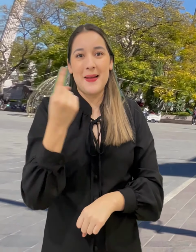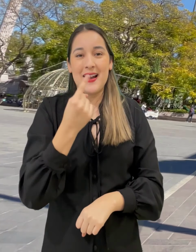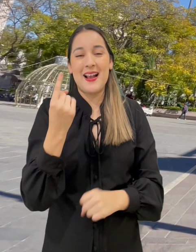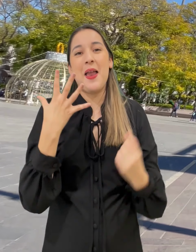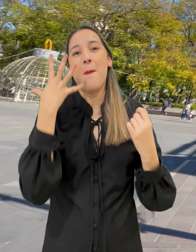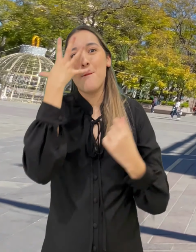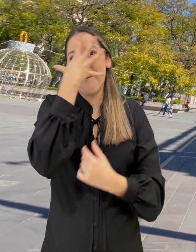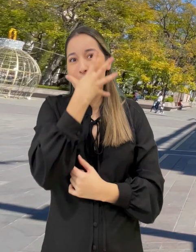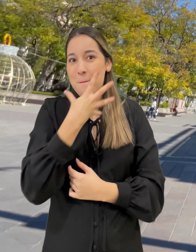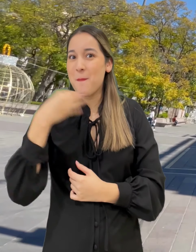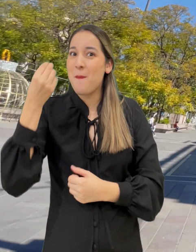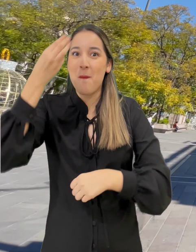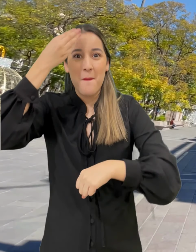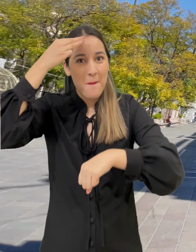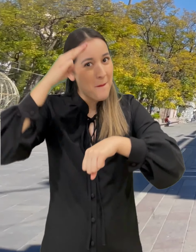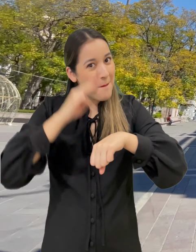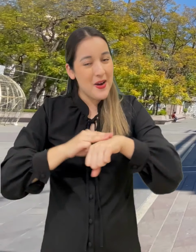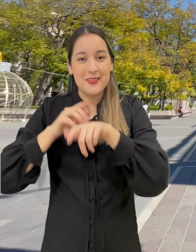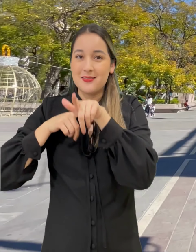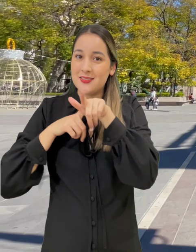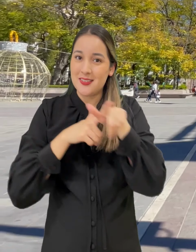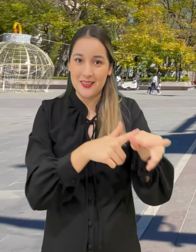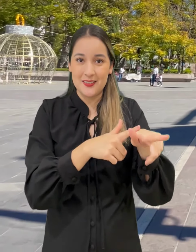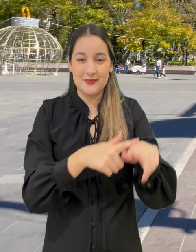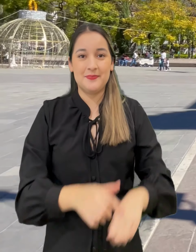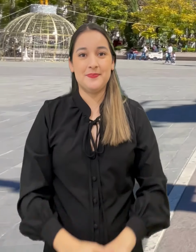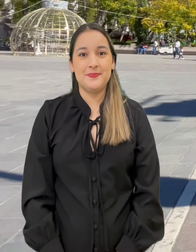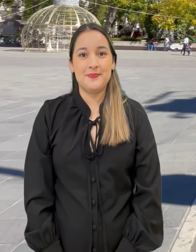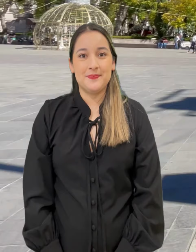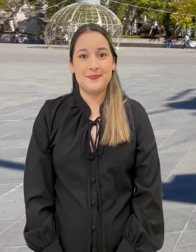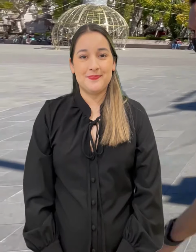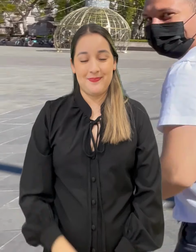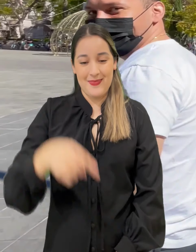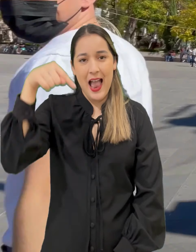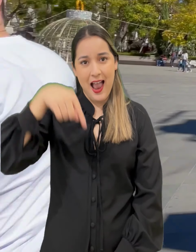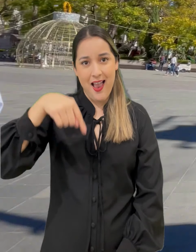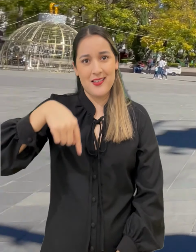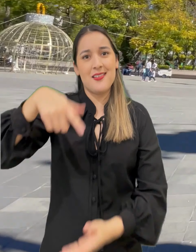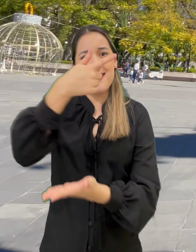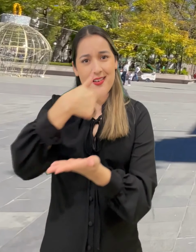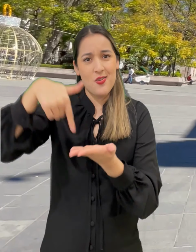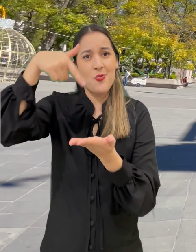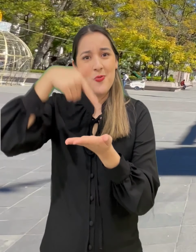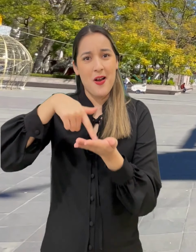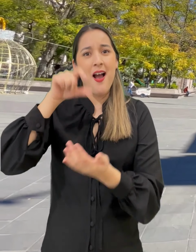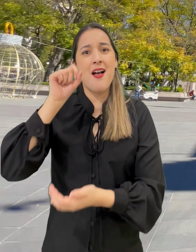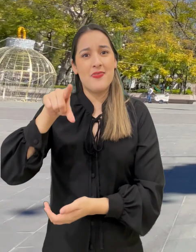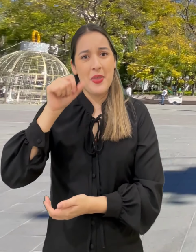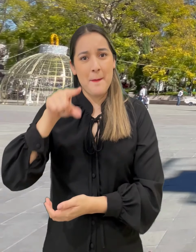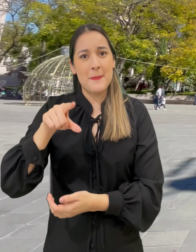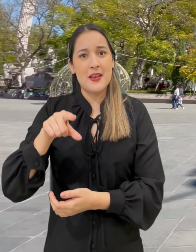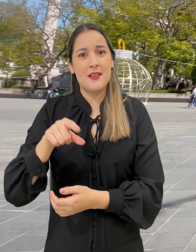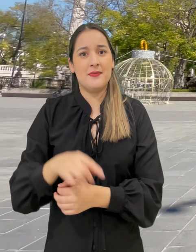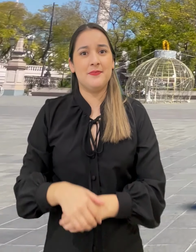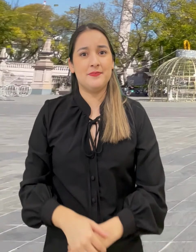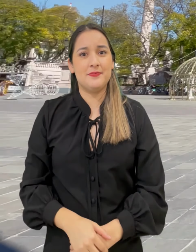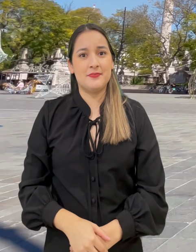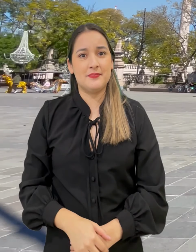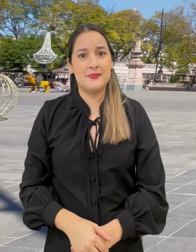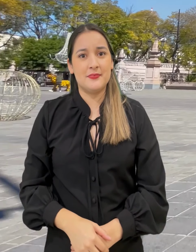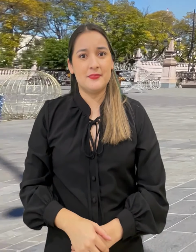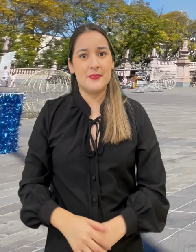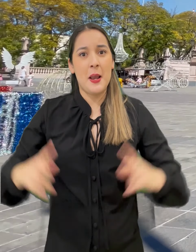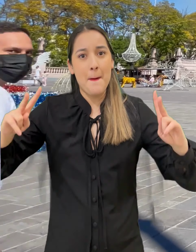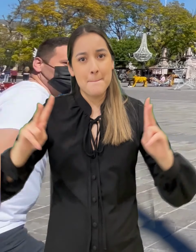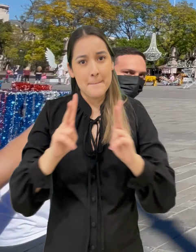el fin de mantener en la memoria estos lugares tan emblemáticos del estado ubicado en este mismo lugar